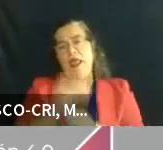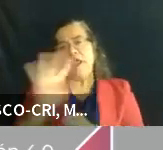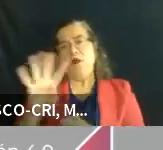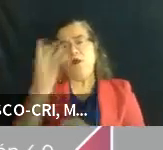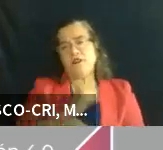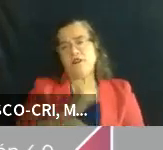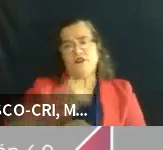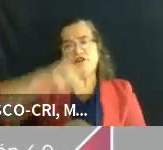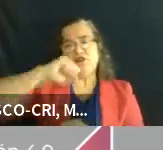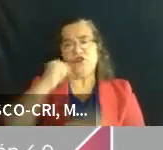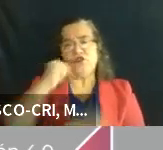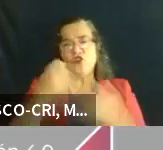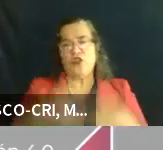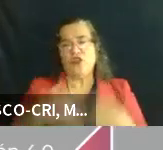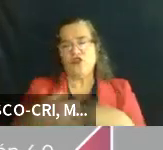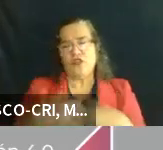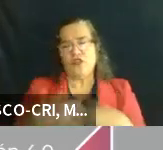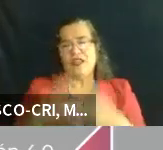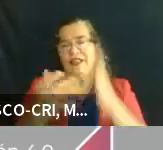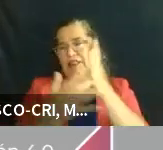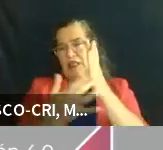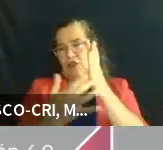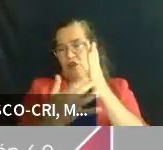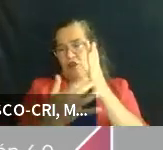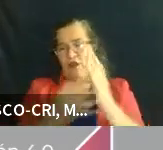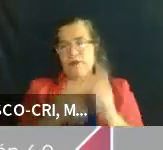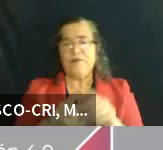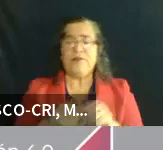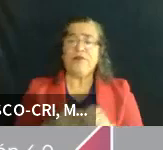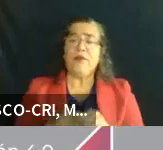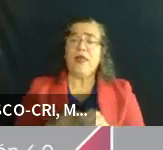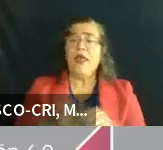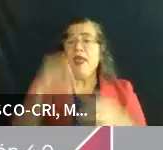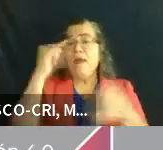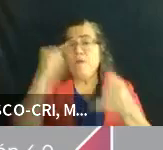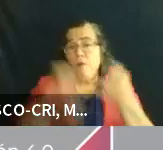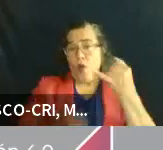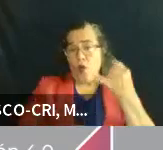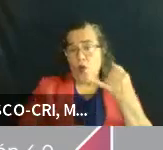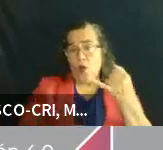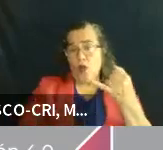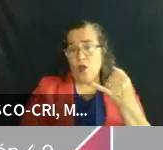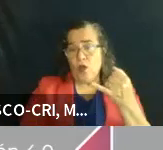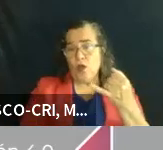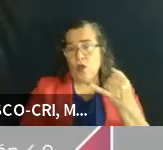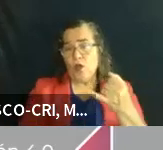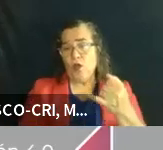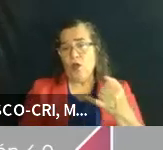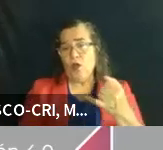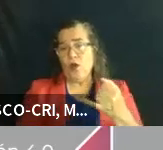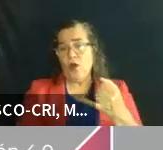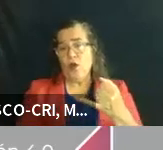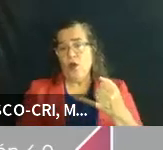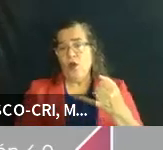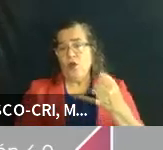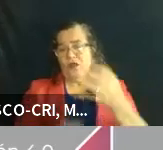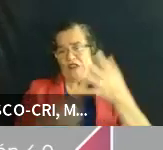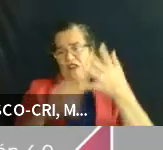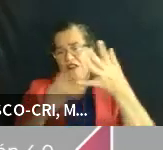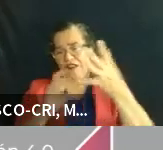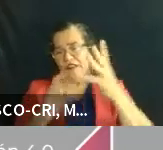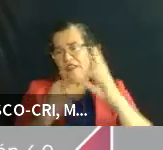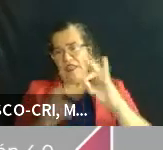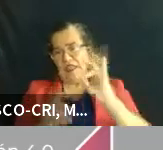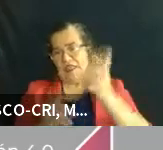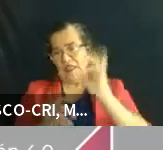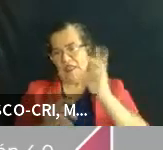industrial. Y por último, pensar que el uso de la inteligencia artificial tiene sus beneficios y sus perjuicios, y esto también requiere